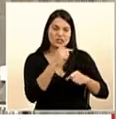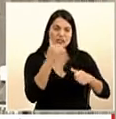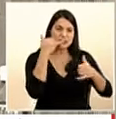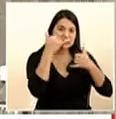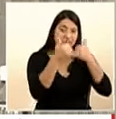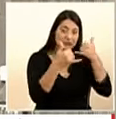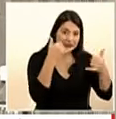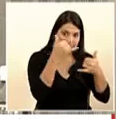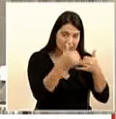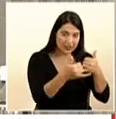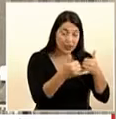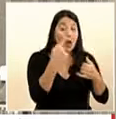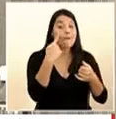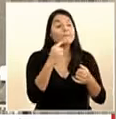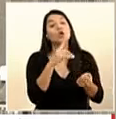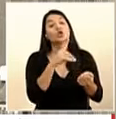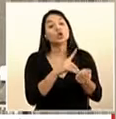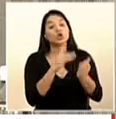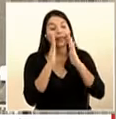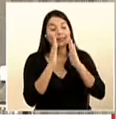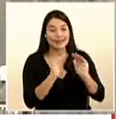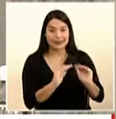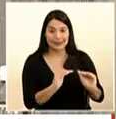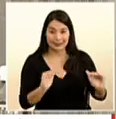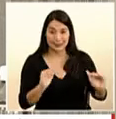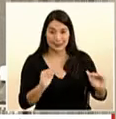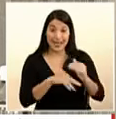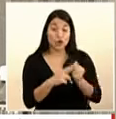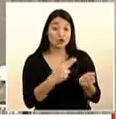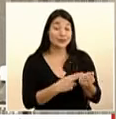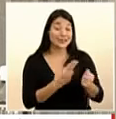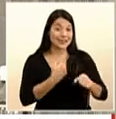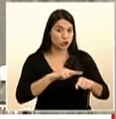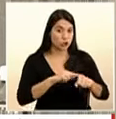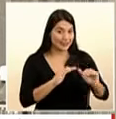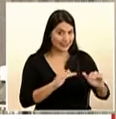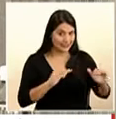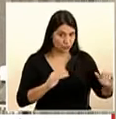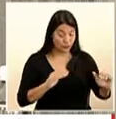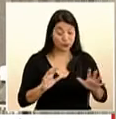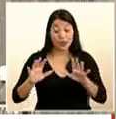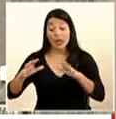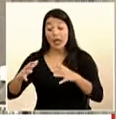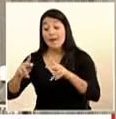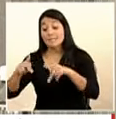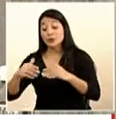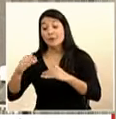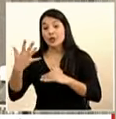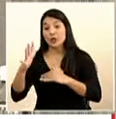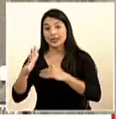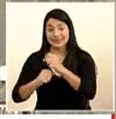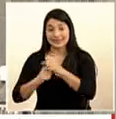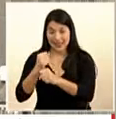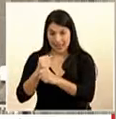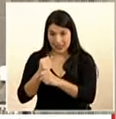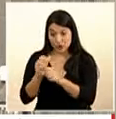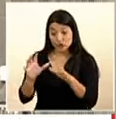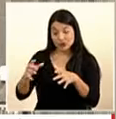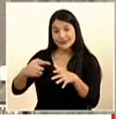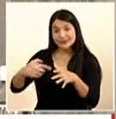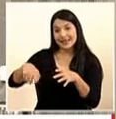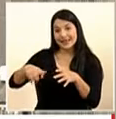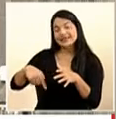telefónica por pediatras del hospital nacional de niños y las personas que no corresponden a ese grupo sea todo el resto